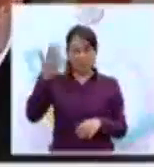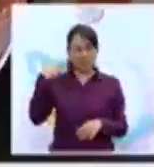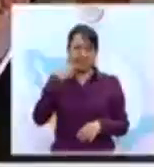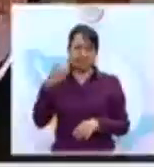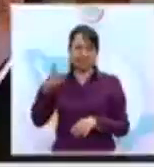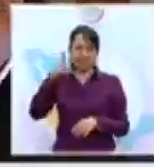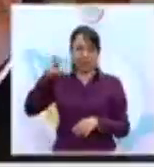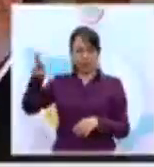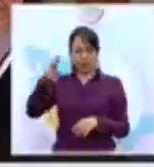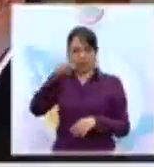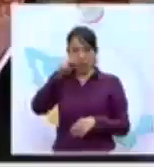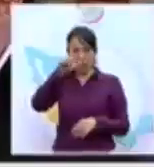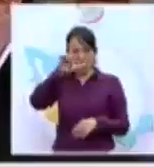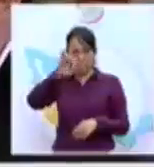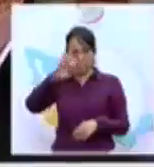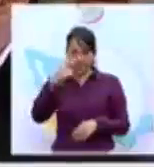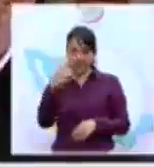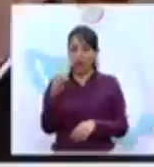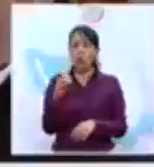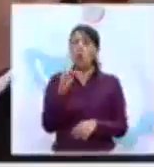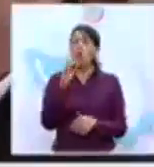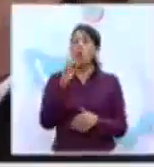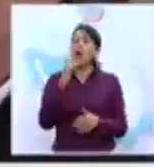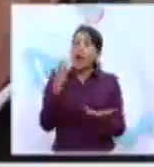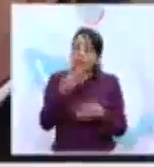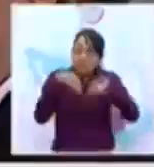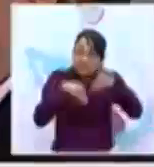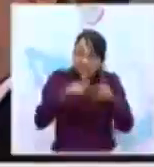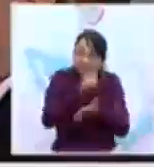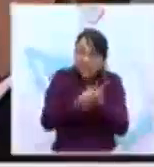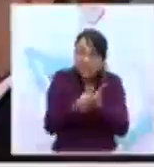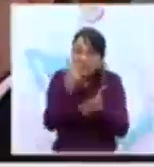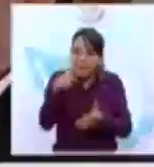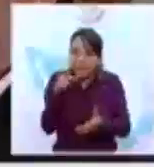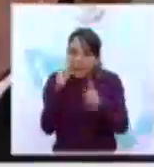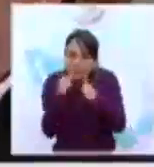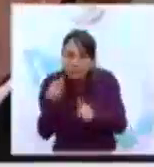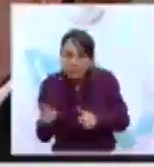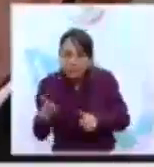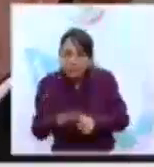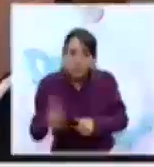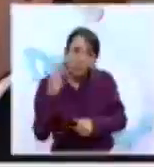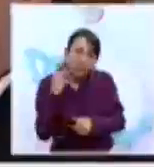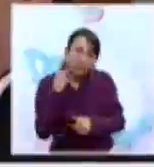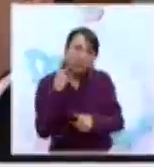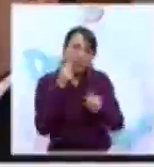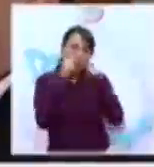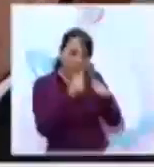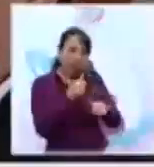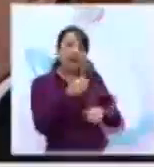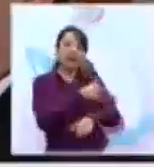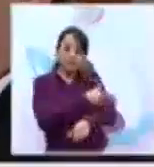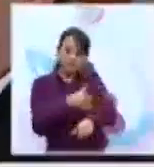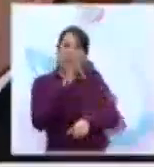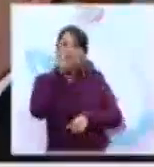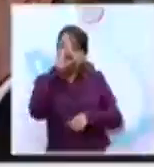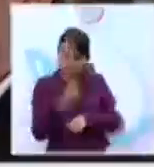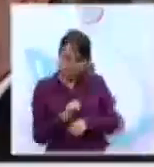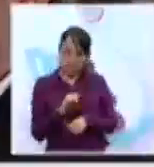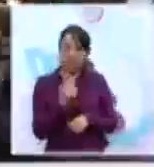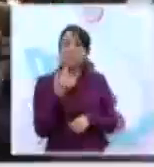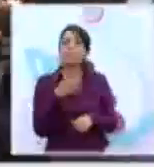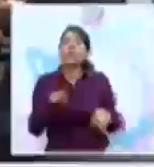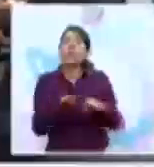solo políticas públicas con perspectiva familiar, sino también comunitaria. ¿Cómo hacemos que el individuo de la familia también se integre en la sociedad de